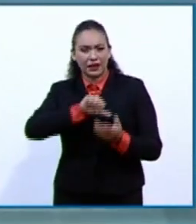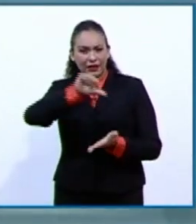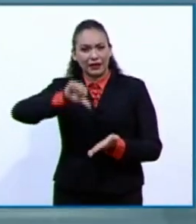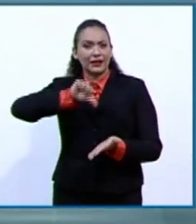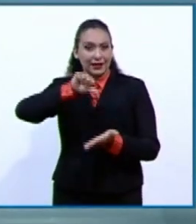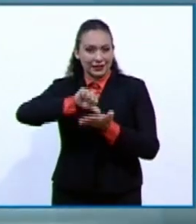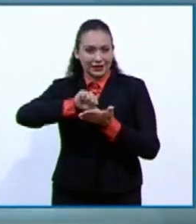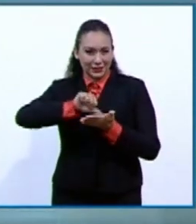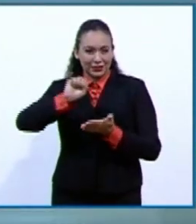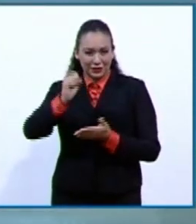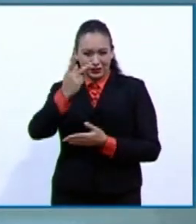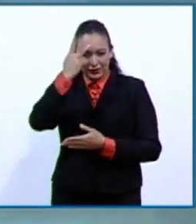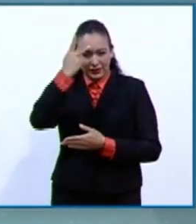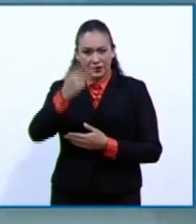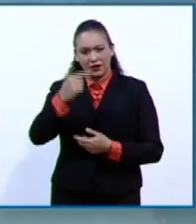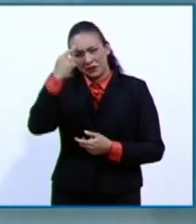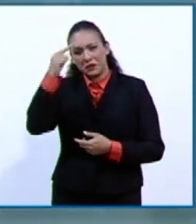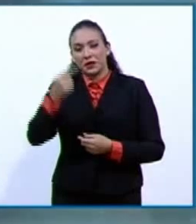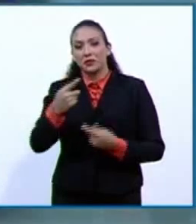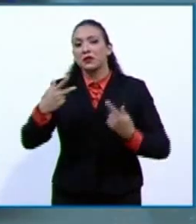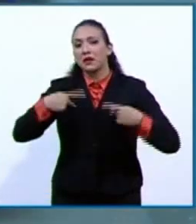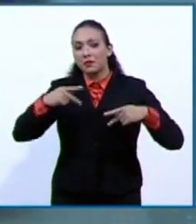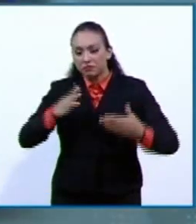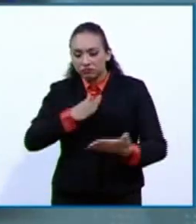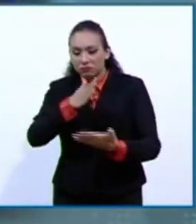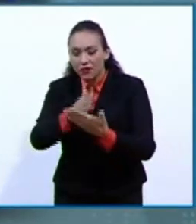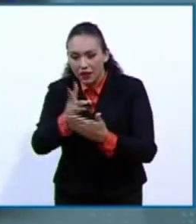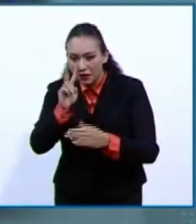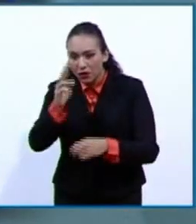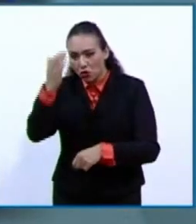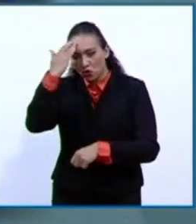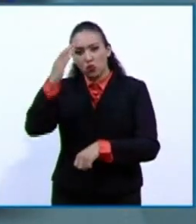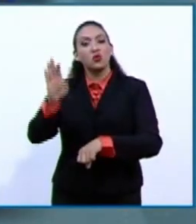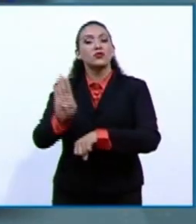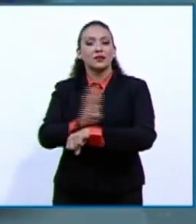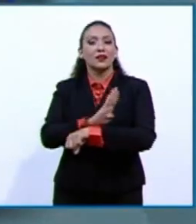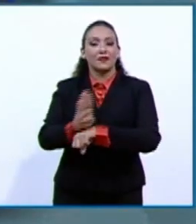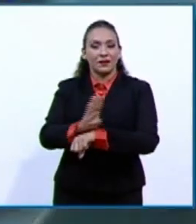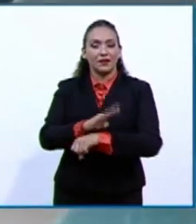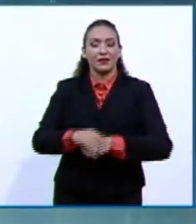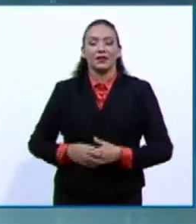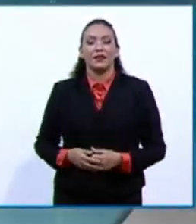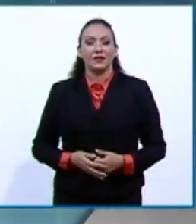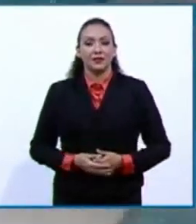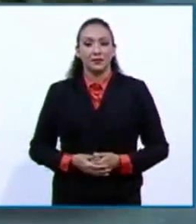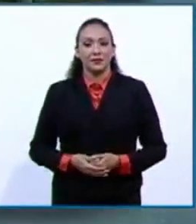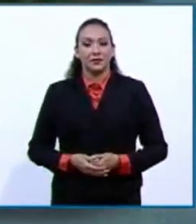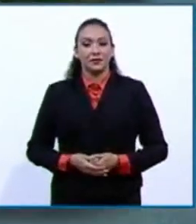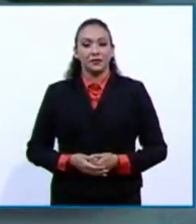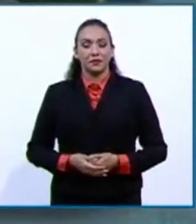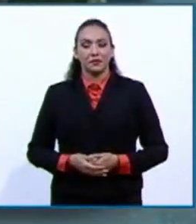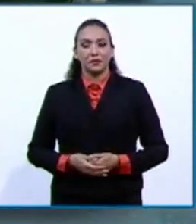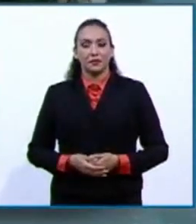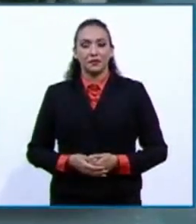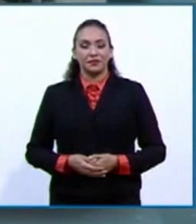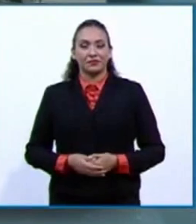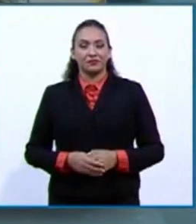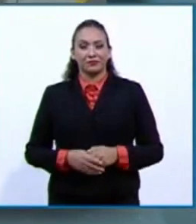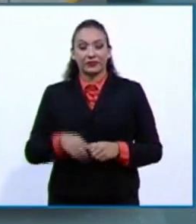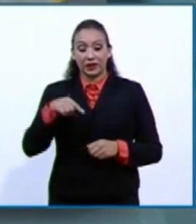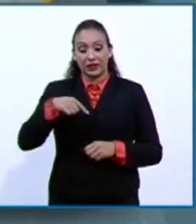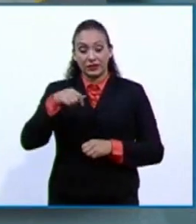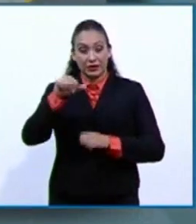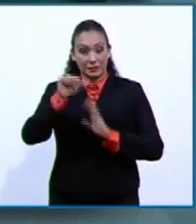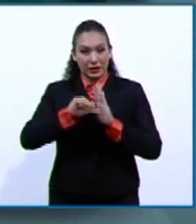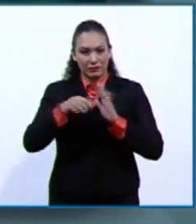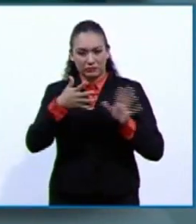de la capital, para acercar a la población a los beneficios de la justicia alternativa. A finales de